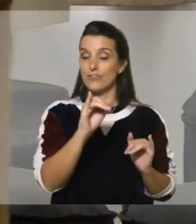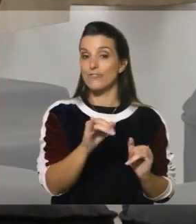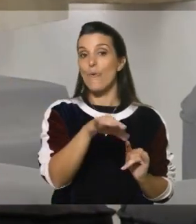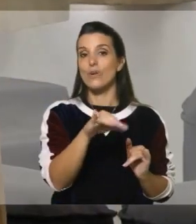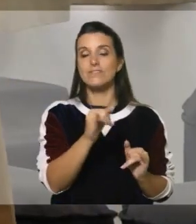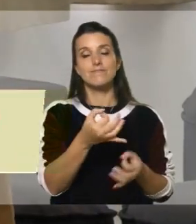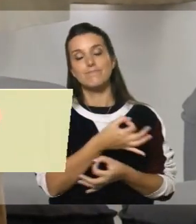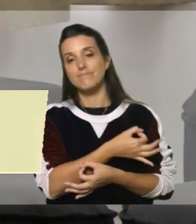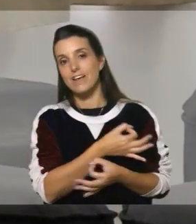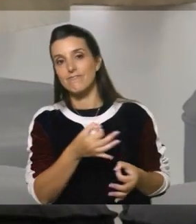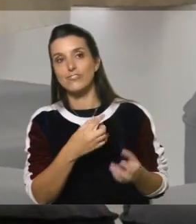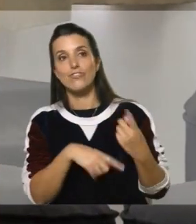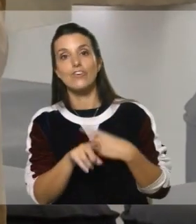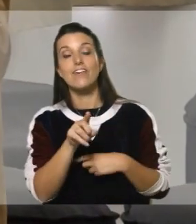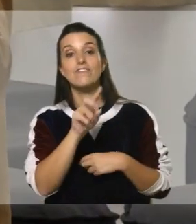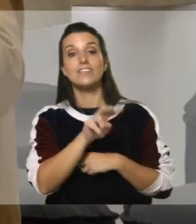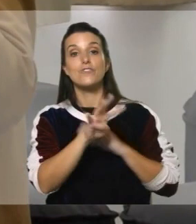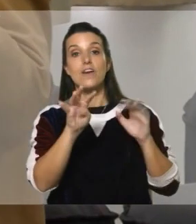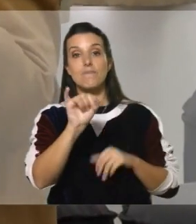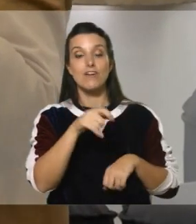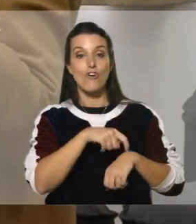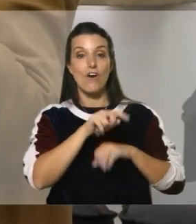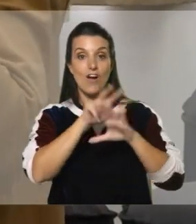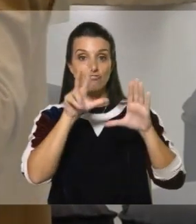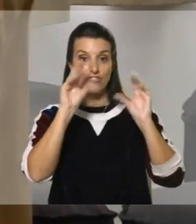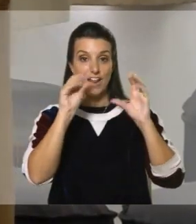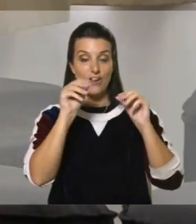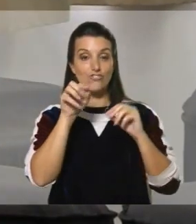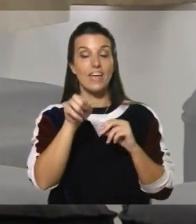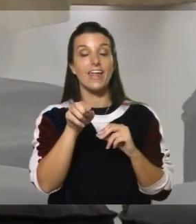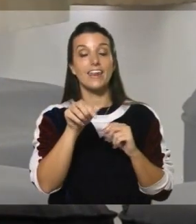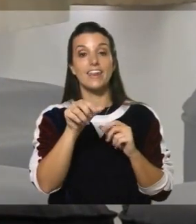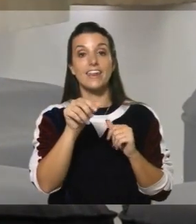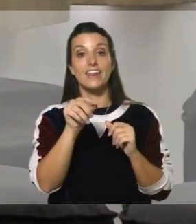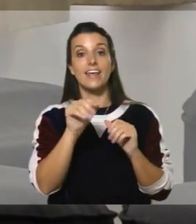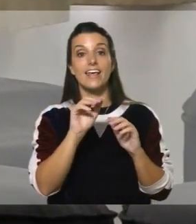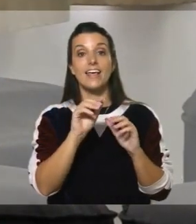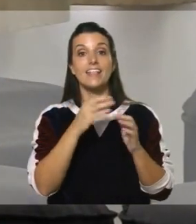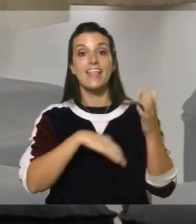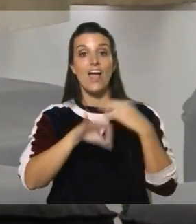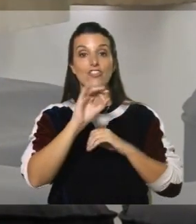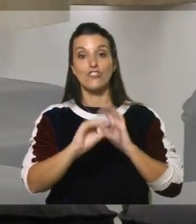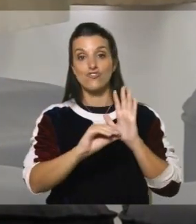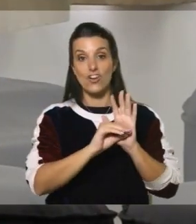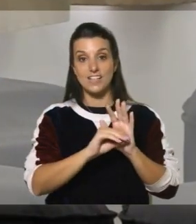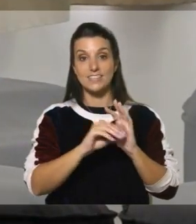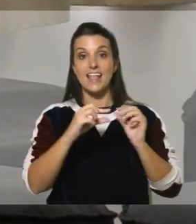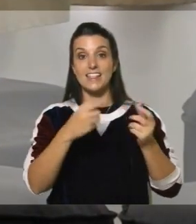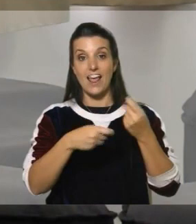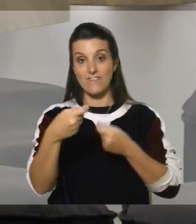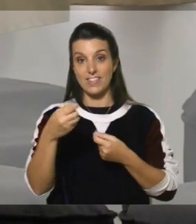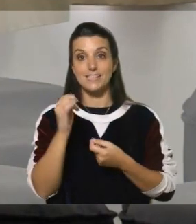único Perfecto entonces el 29 de mayo las 20 horas en el teatro Solís las entradas siguen a la venta